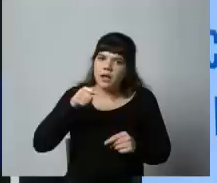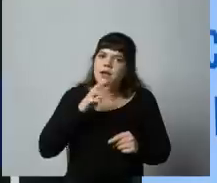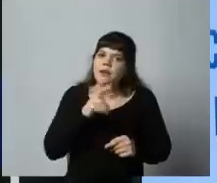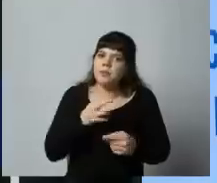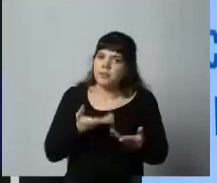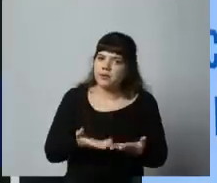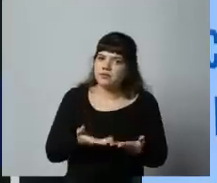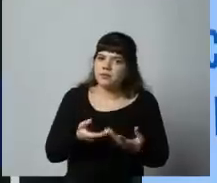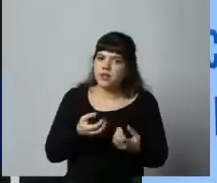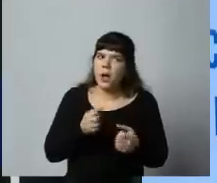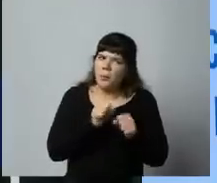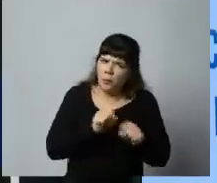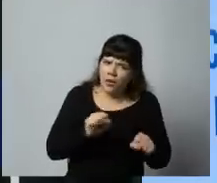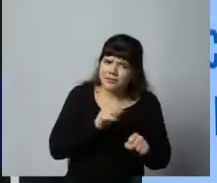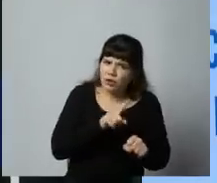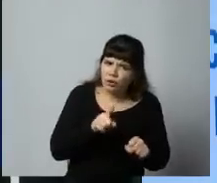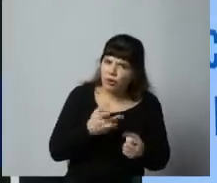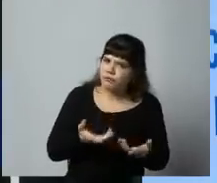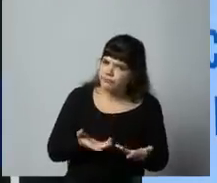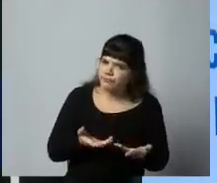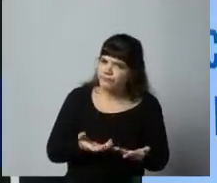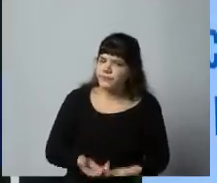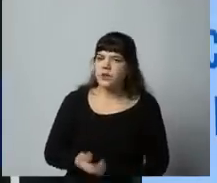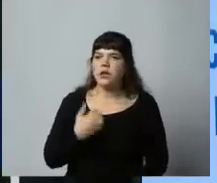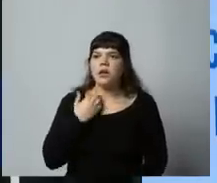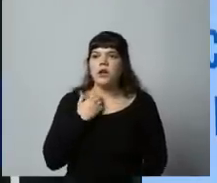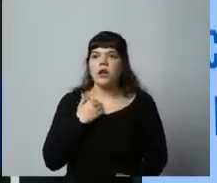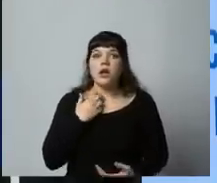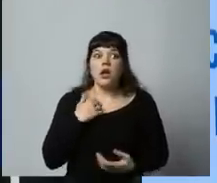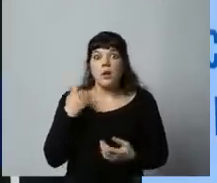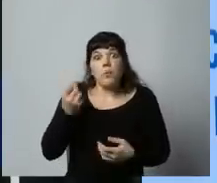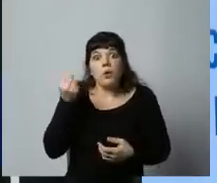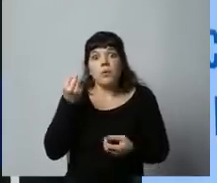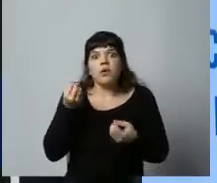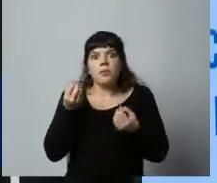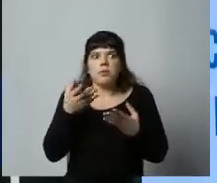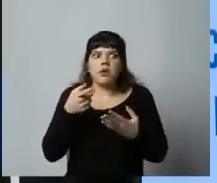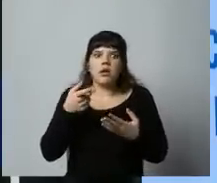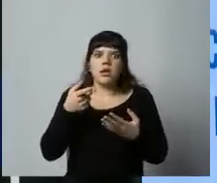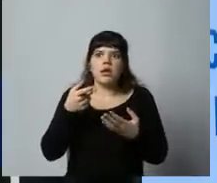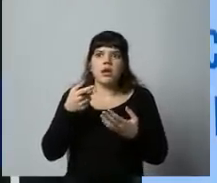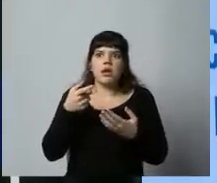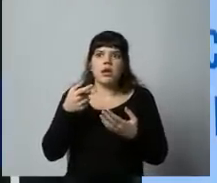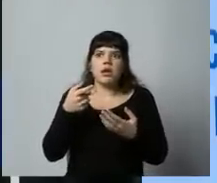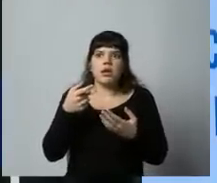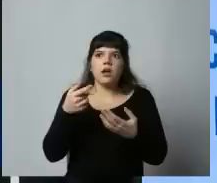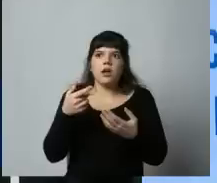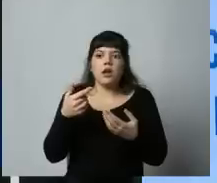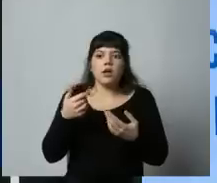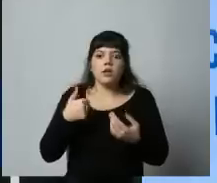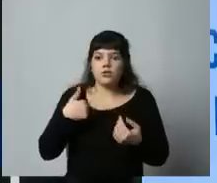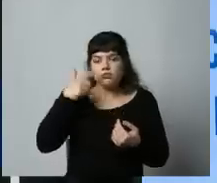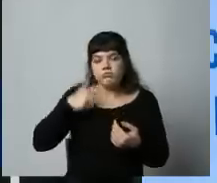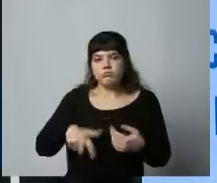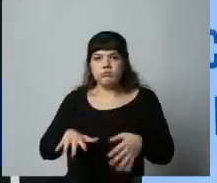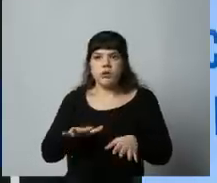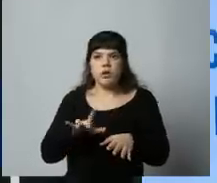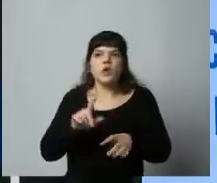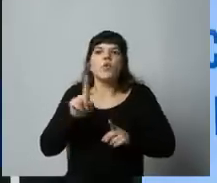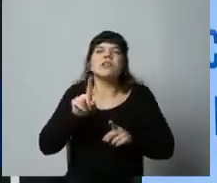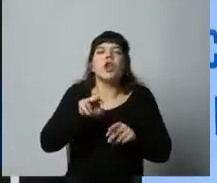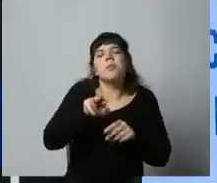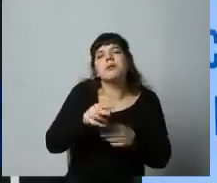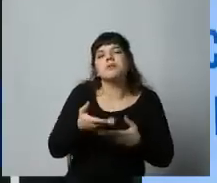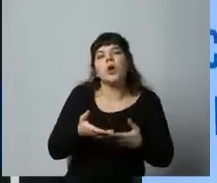fue una decisión y es muy importante esa pregunta porque tiene hasta un componente moral lo digo haciéndome cargo de lo que digo pero no es lo